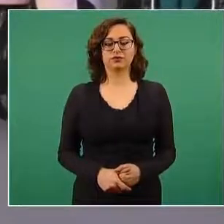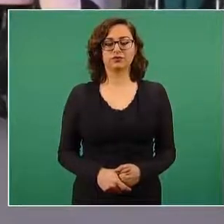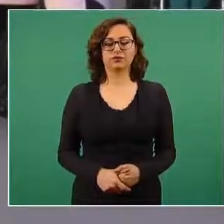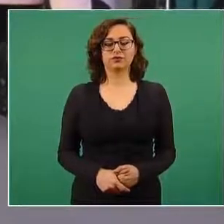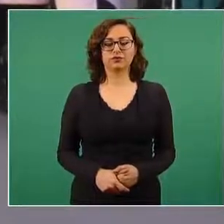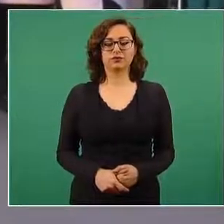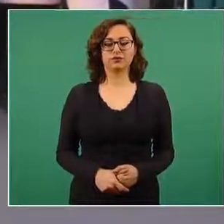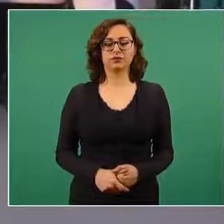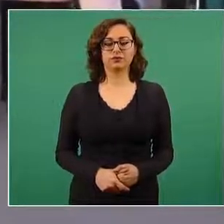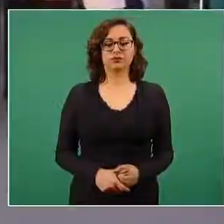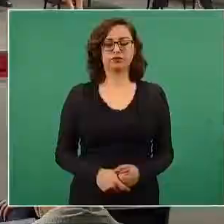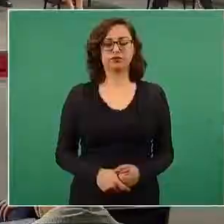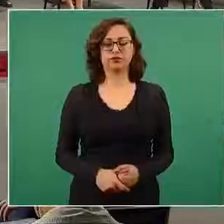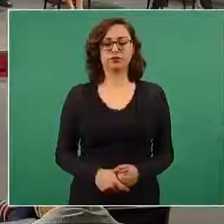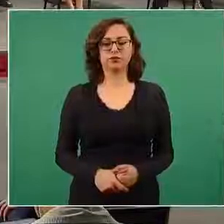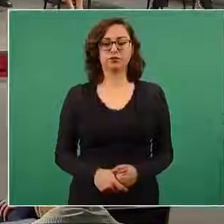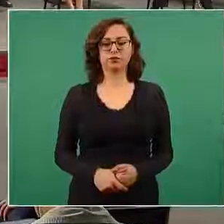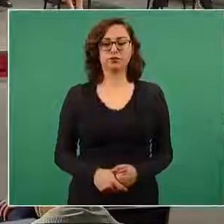Pues vamos